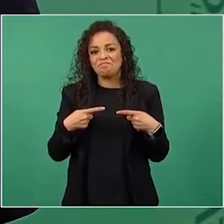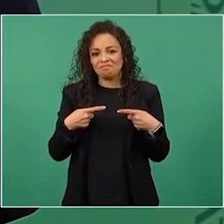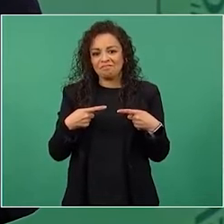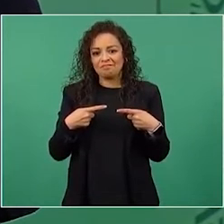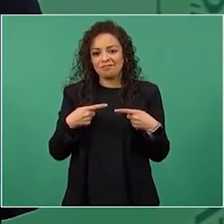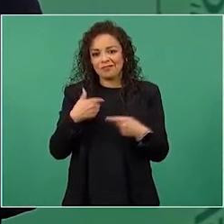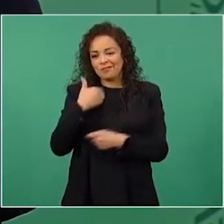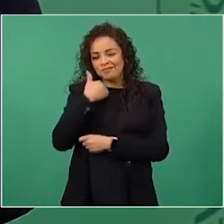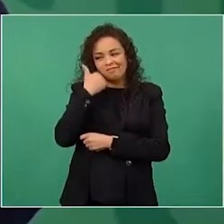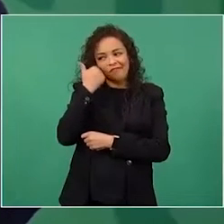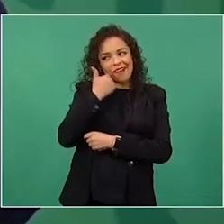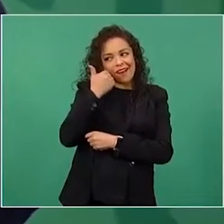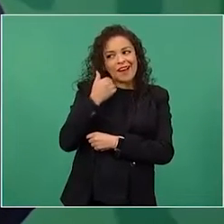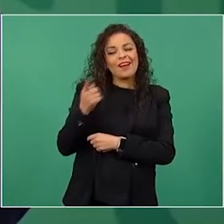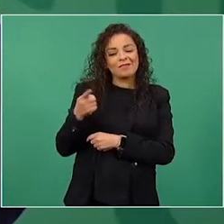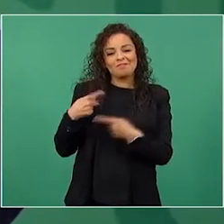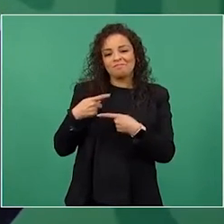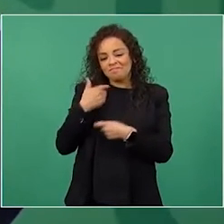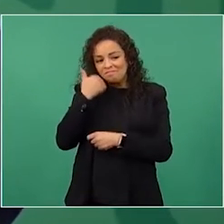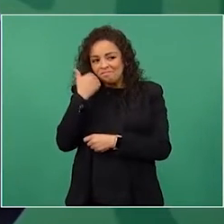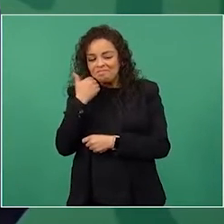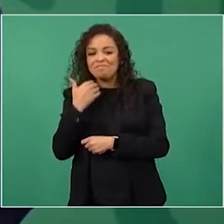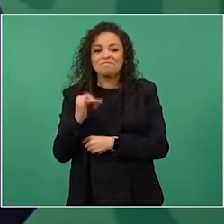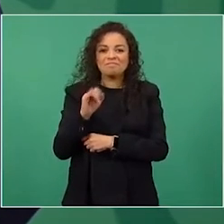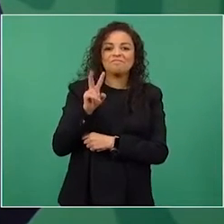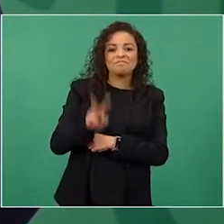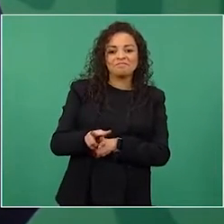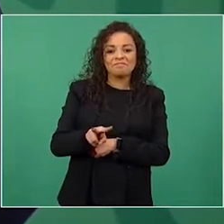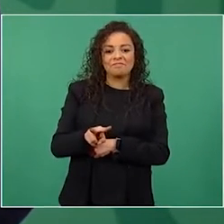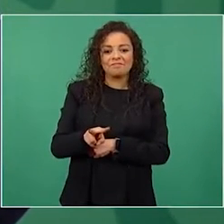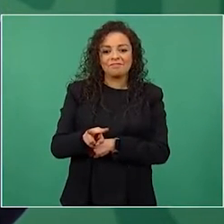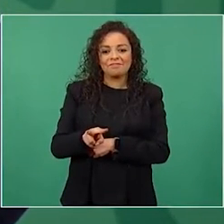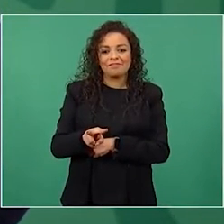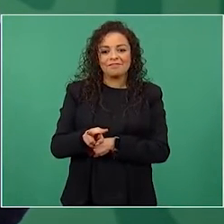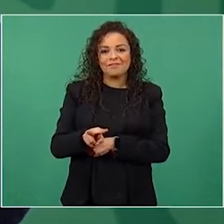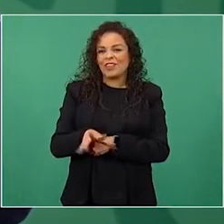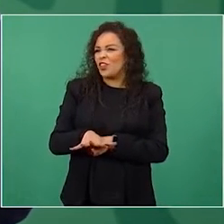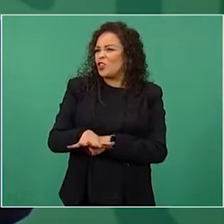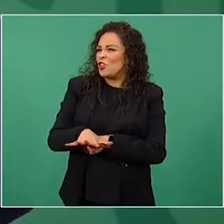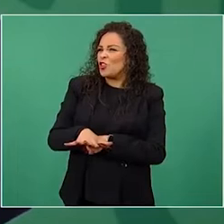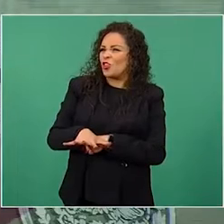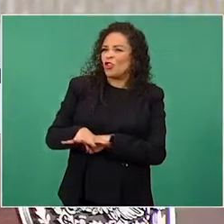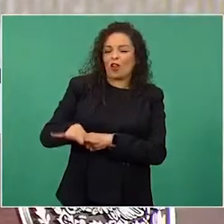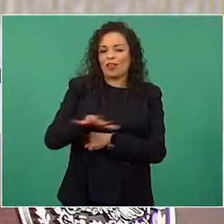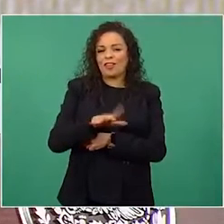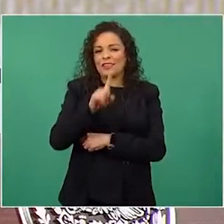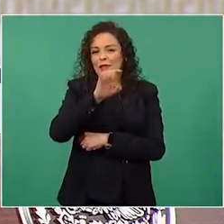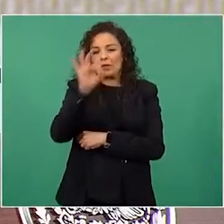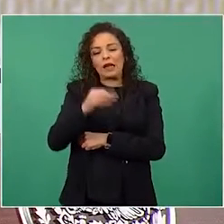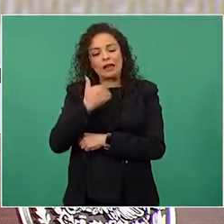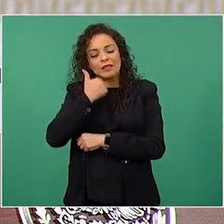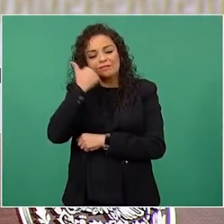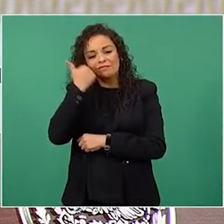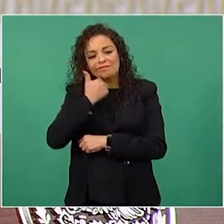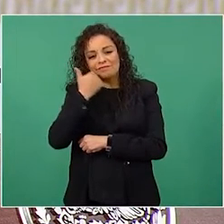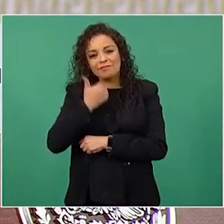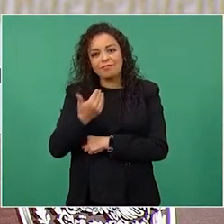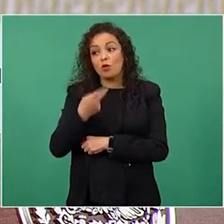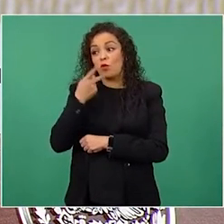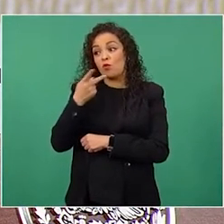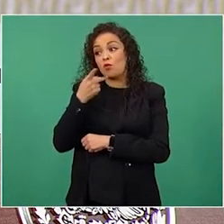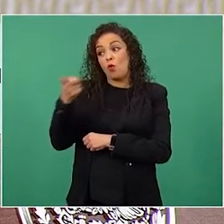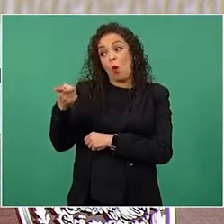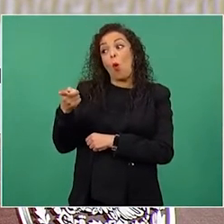Con todo respeto a los peluqueros, adulador.